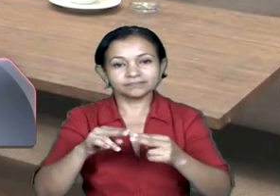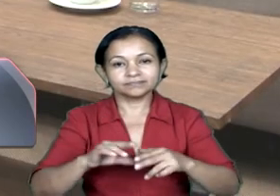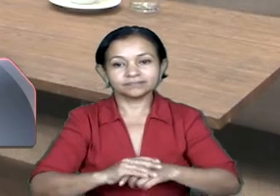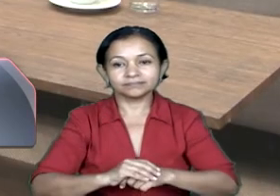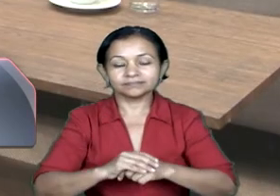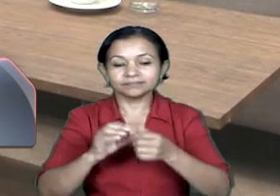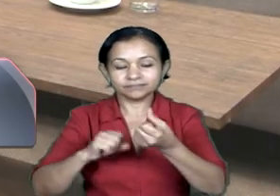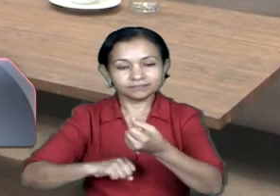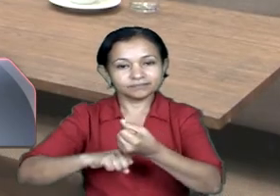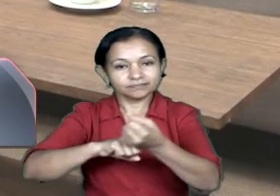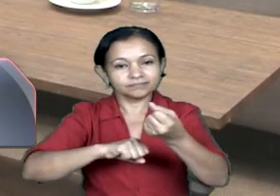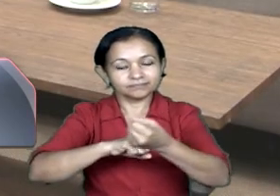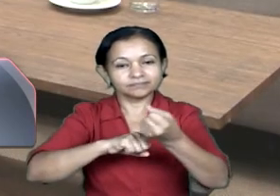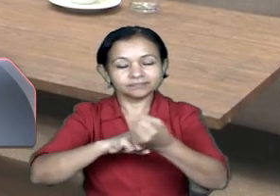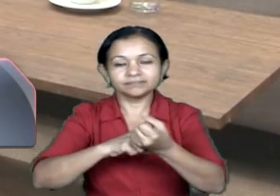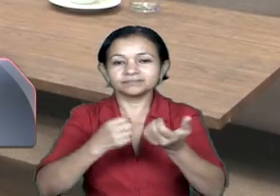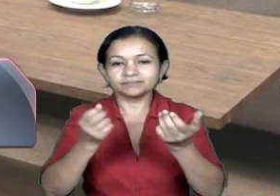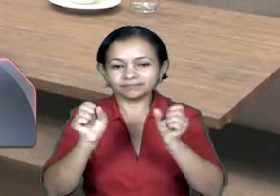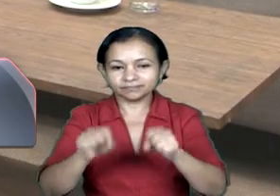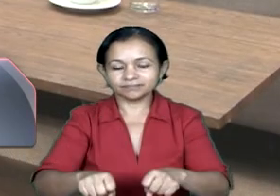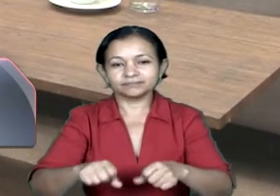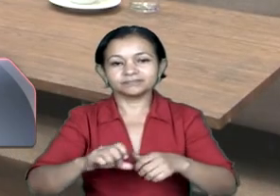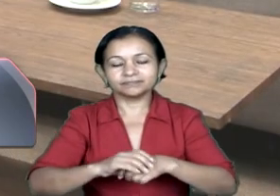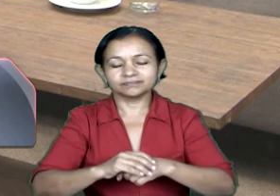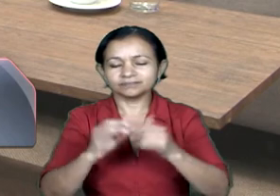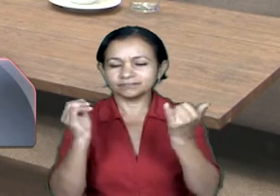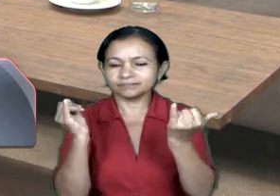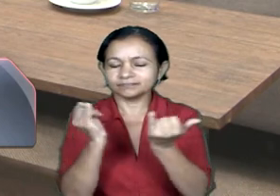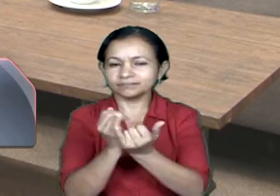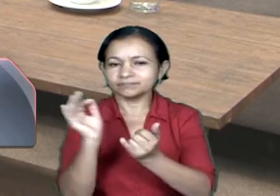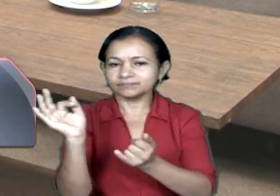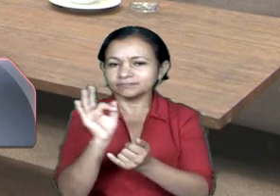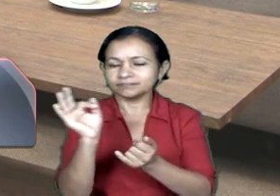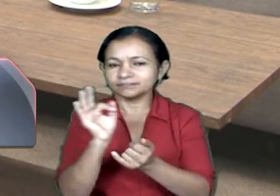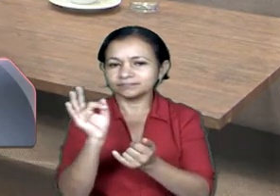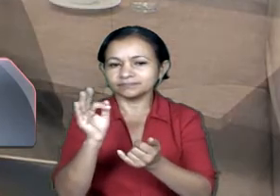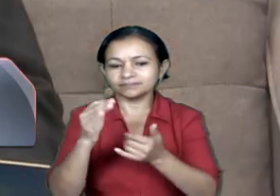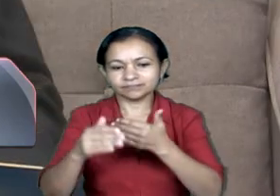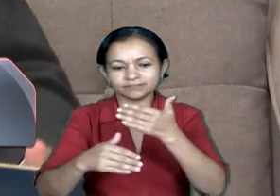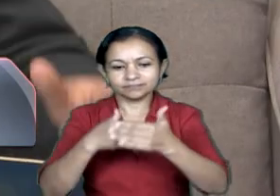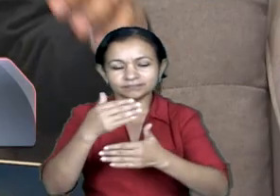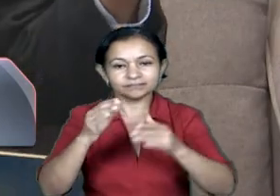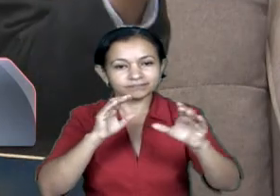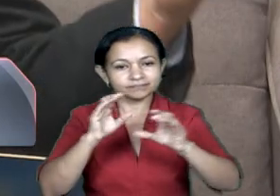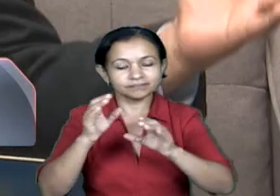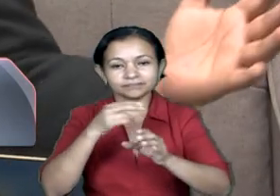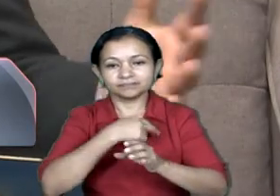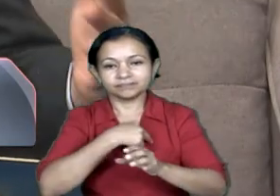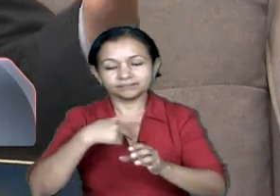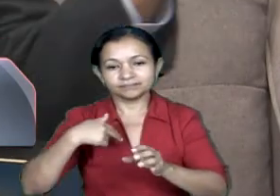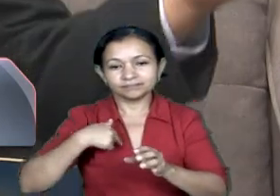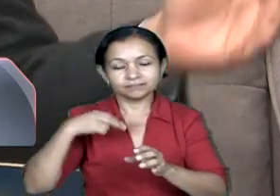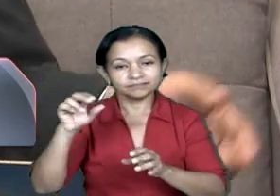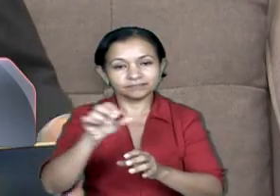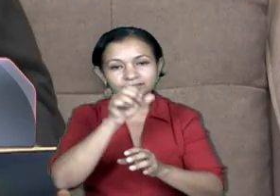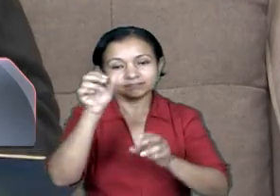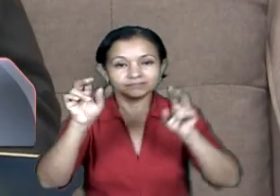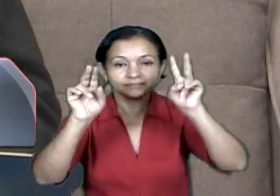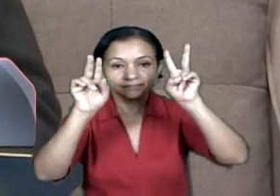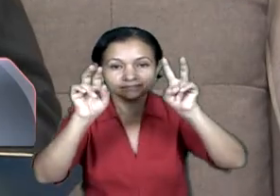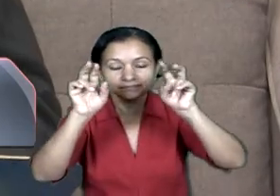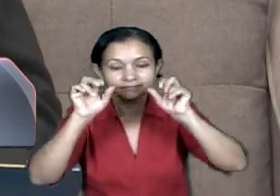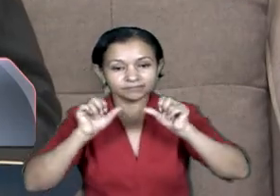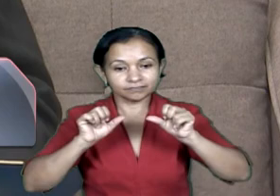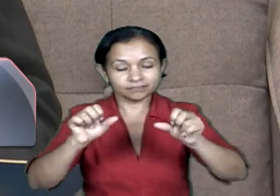la cooperación técnica. Igualmente, me imagino que dentro del proceso de conversaciones también irán surgiendo otros ámbitos para